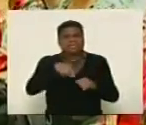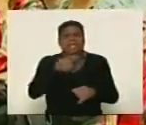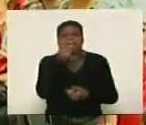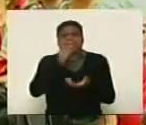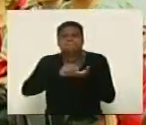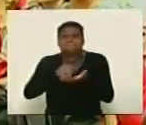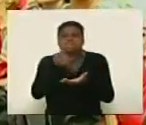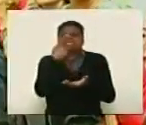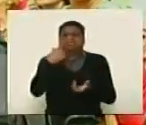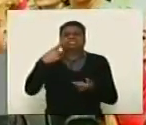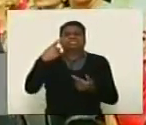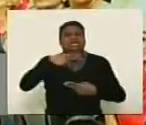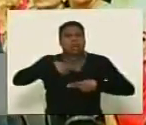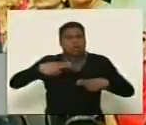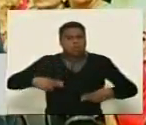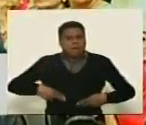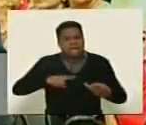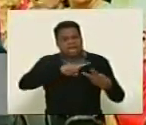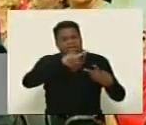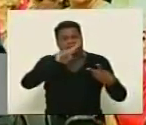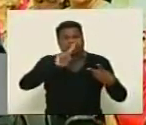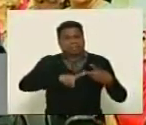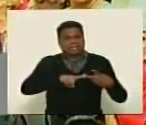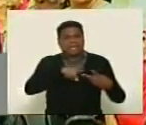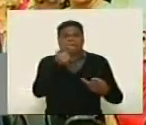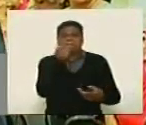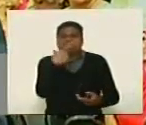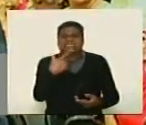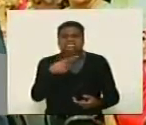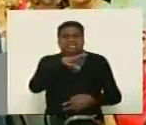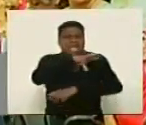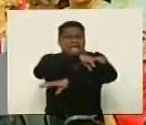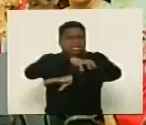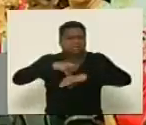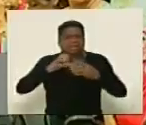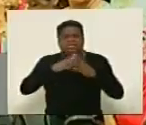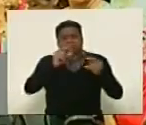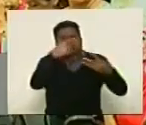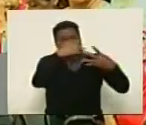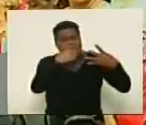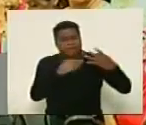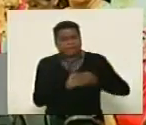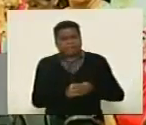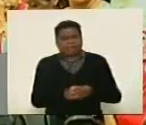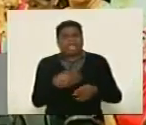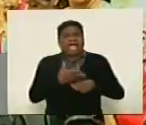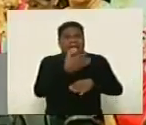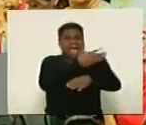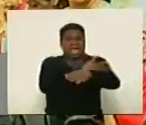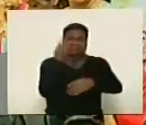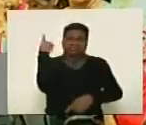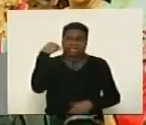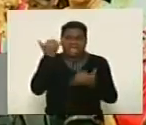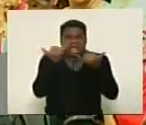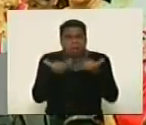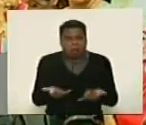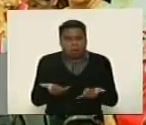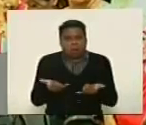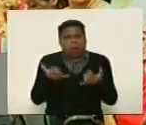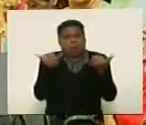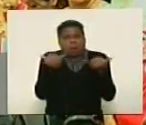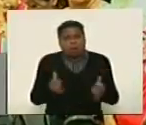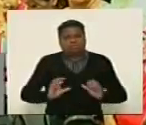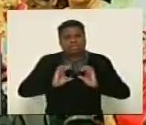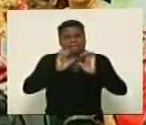y animal, para comenzar realmente lo que desde hoy marca la diferencia de un antes y un después. Hoy